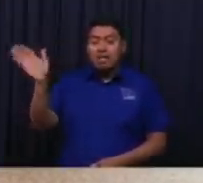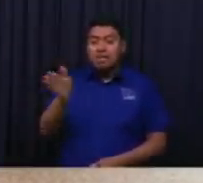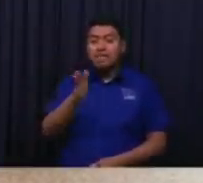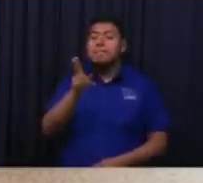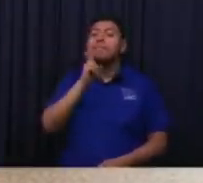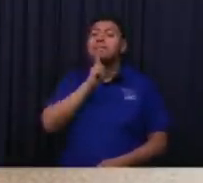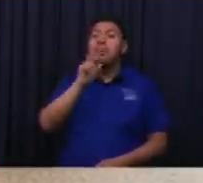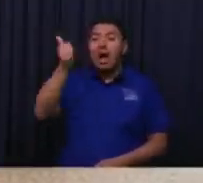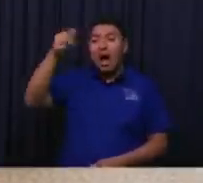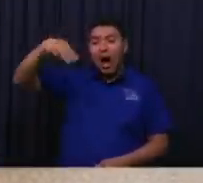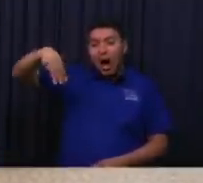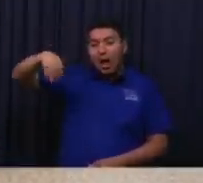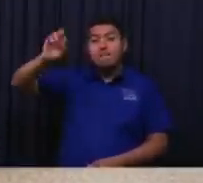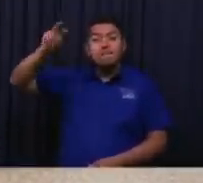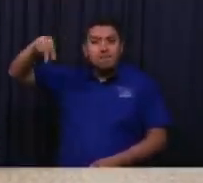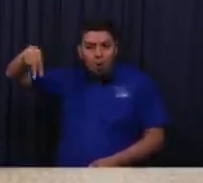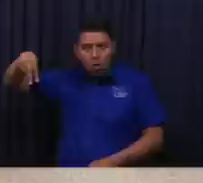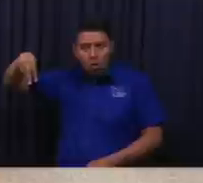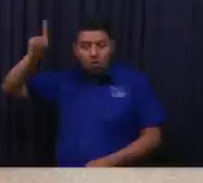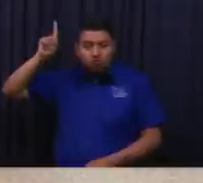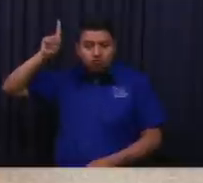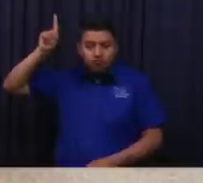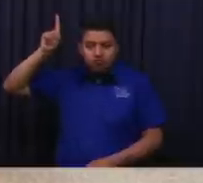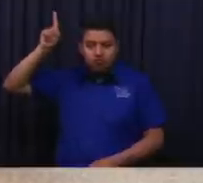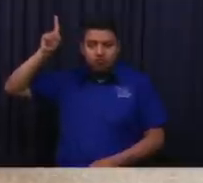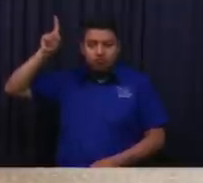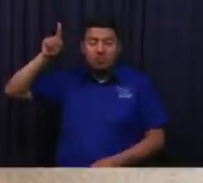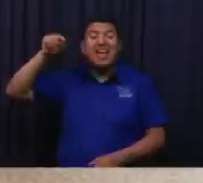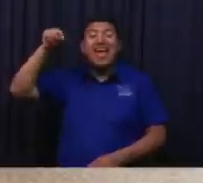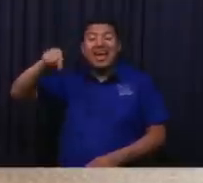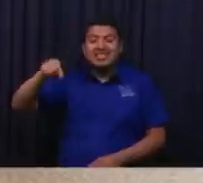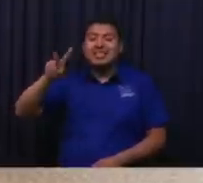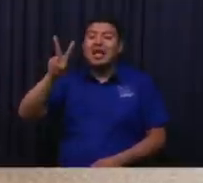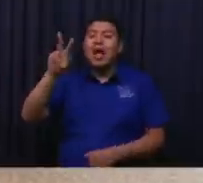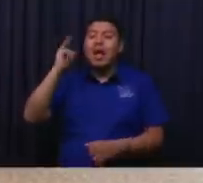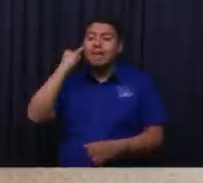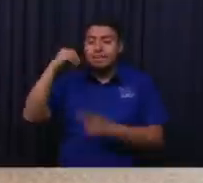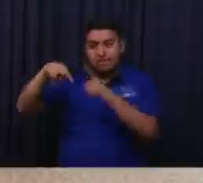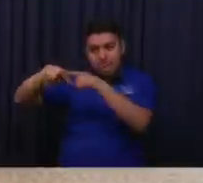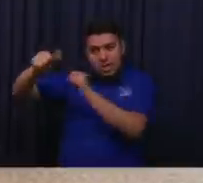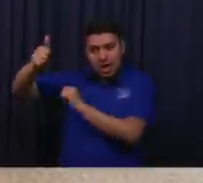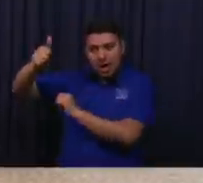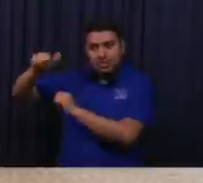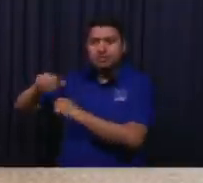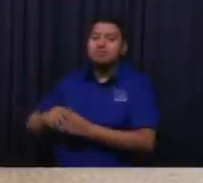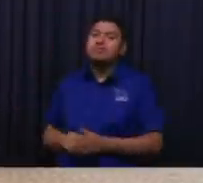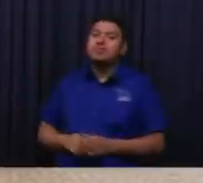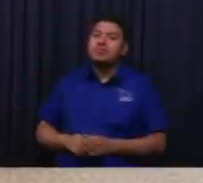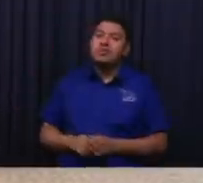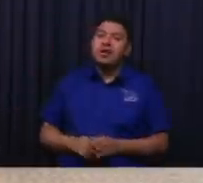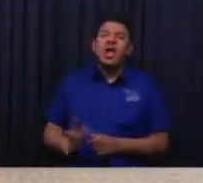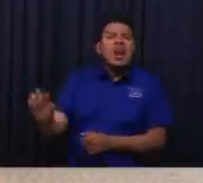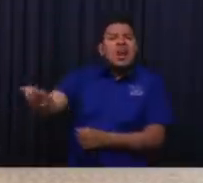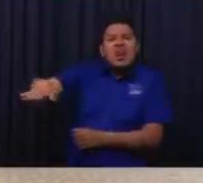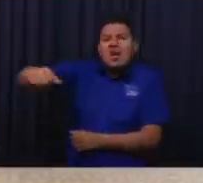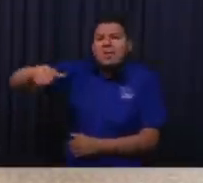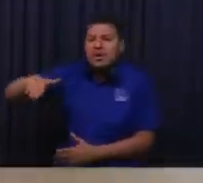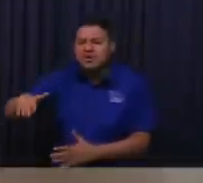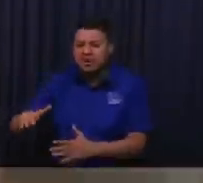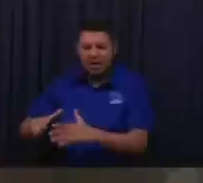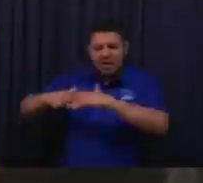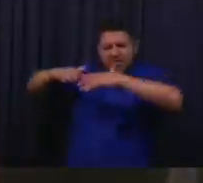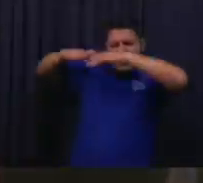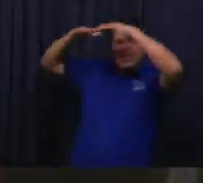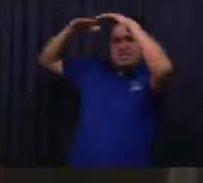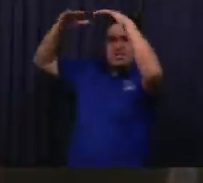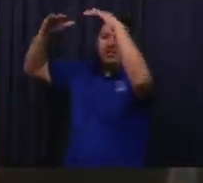la paz va a preceder a la abundancia. Así como el orgullo en el lado negativo